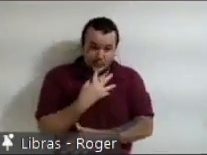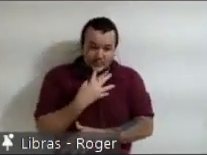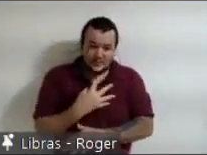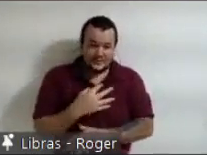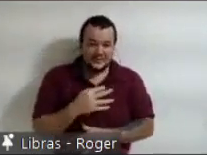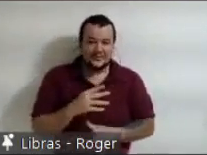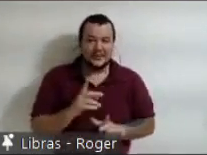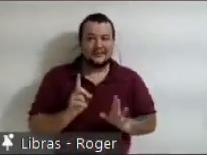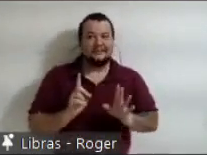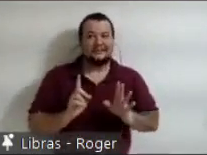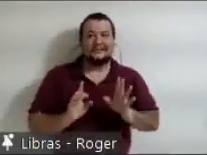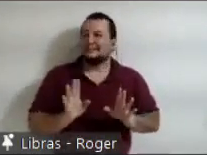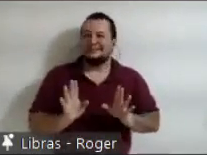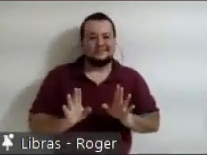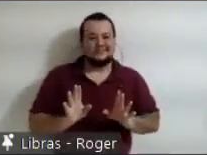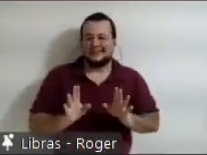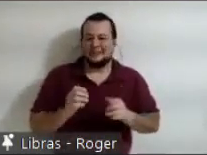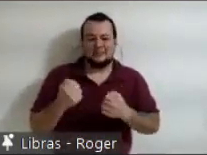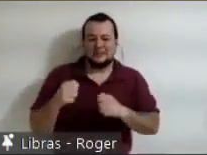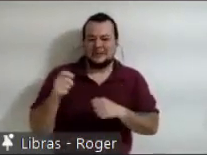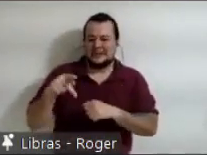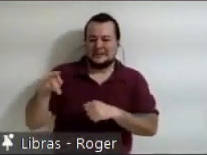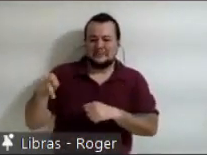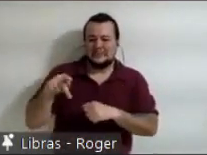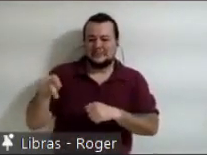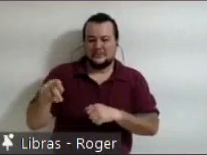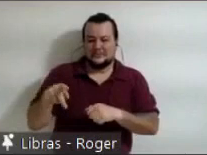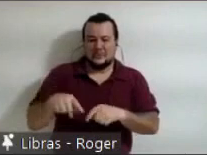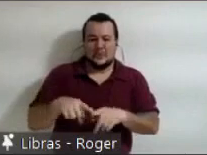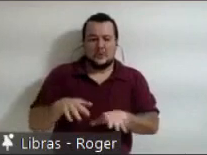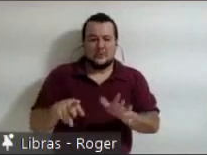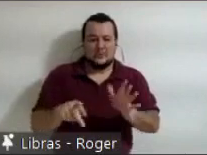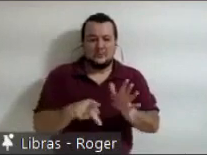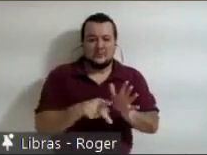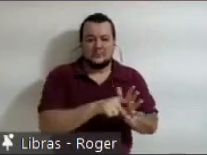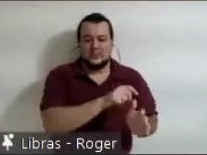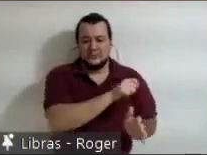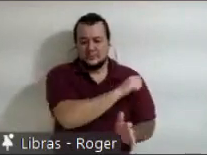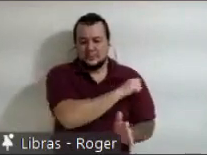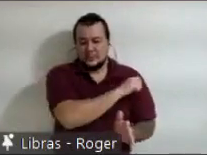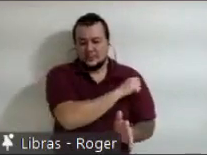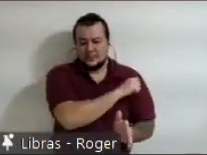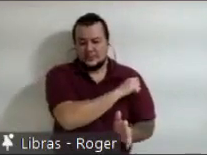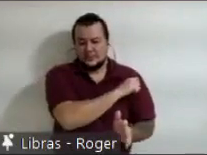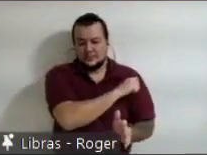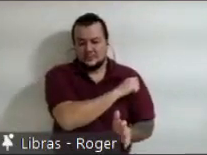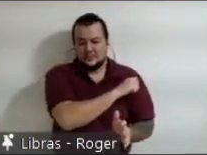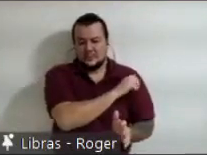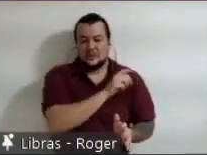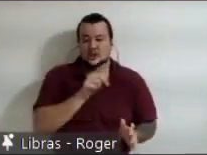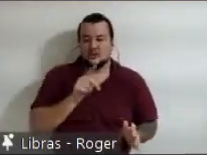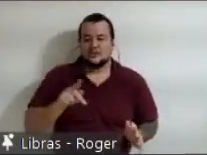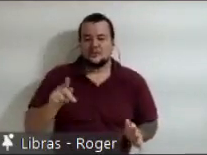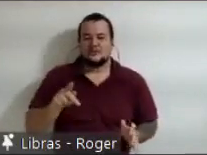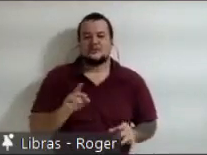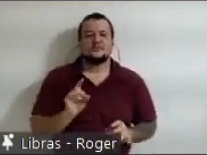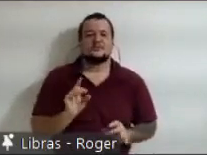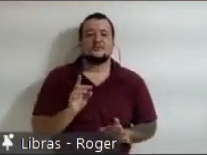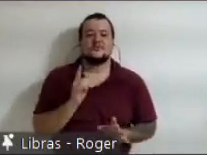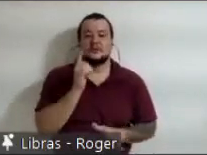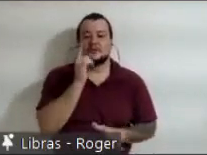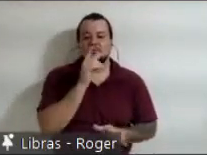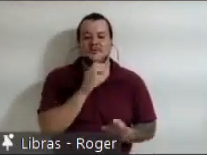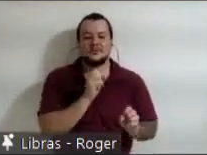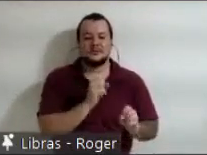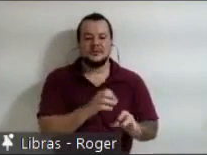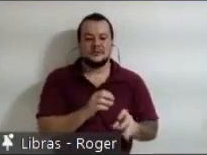sino de los estudiantes los profesores solo van a poder dar clase acerca de lo que saben de lo que